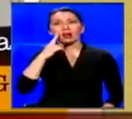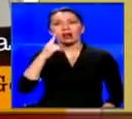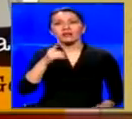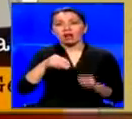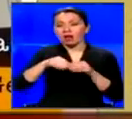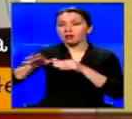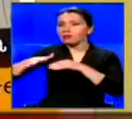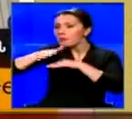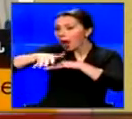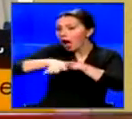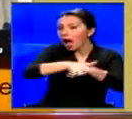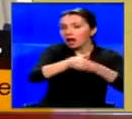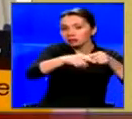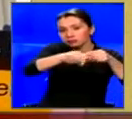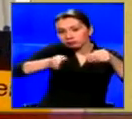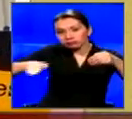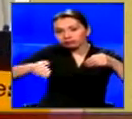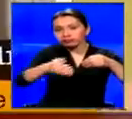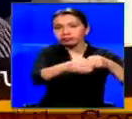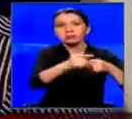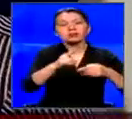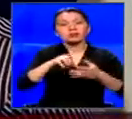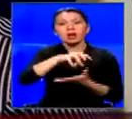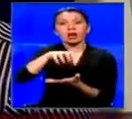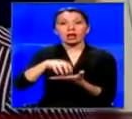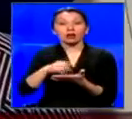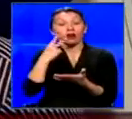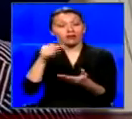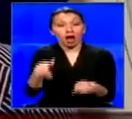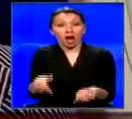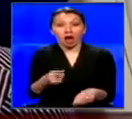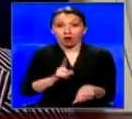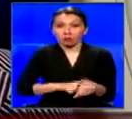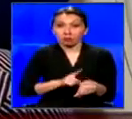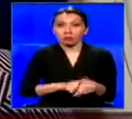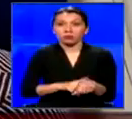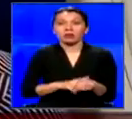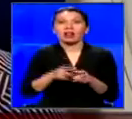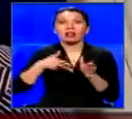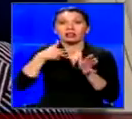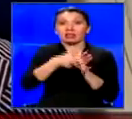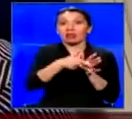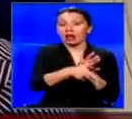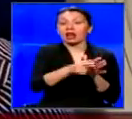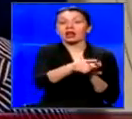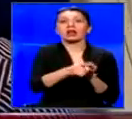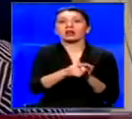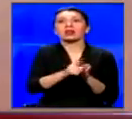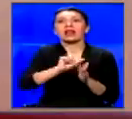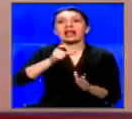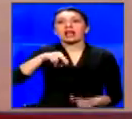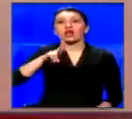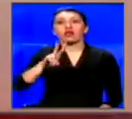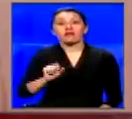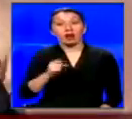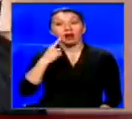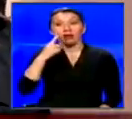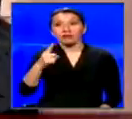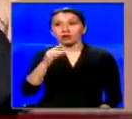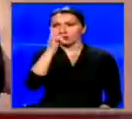de la región de Liguria y estamos viendo en este momento vía tren, las estaciones de Génova. Se aprecia a